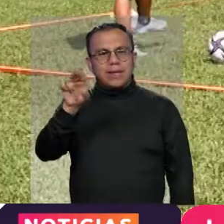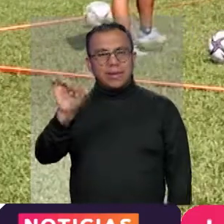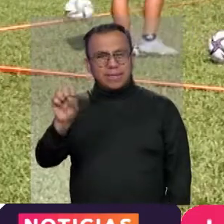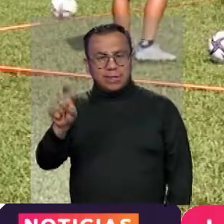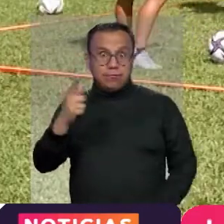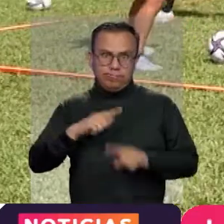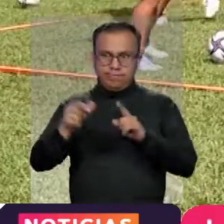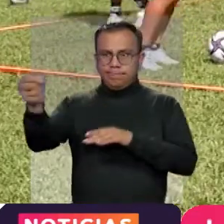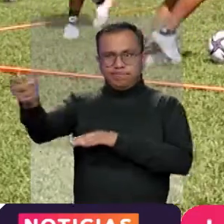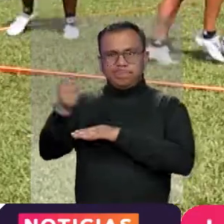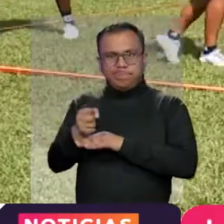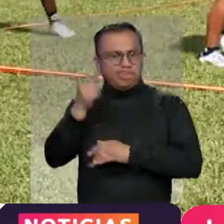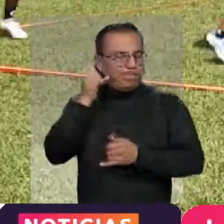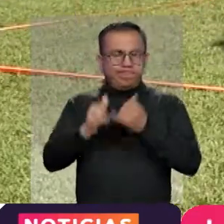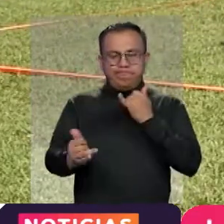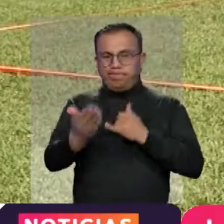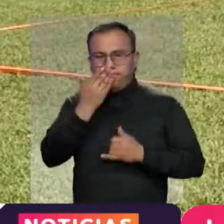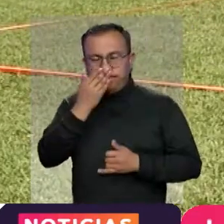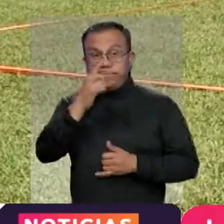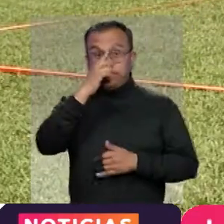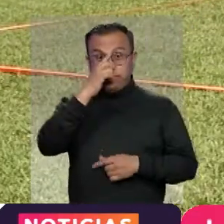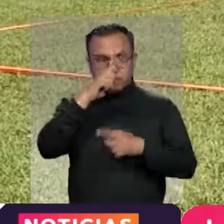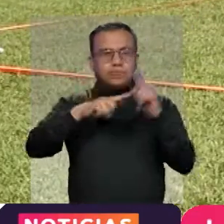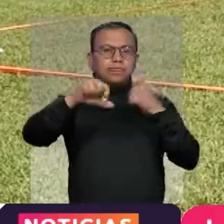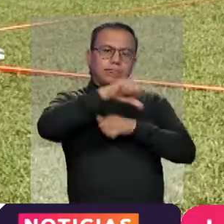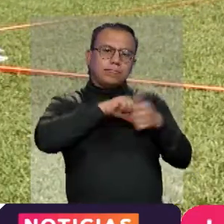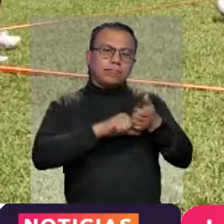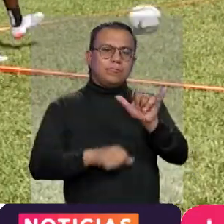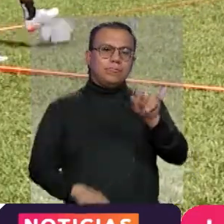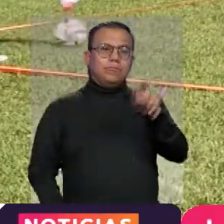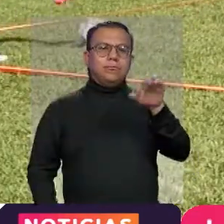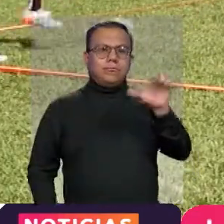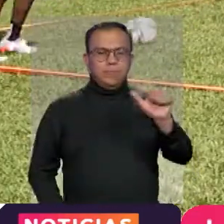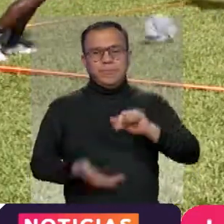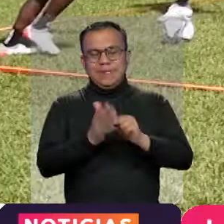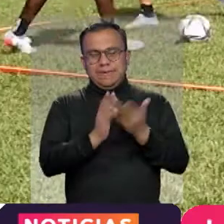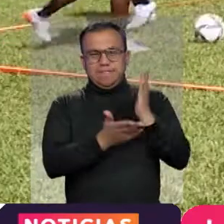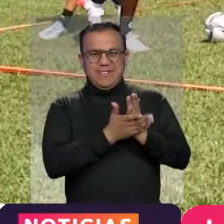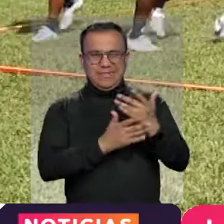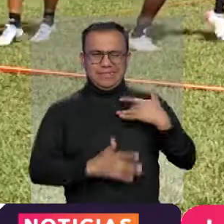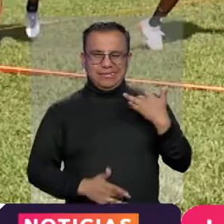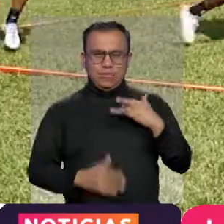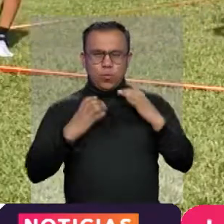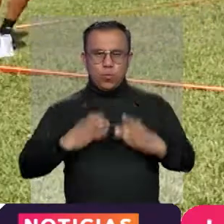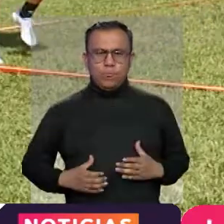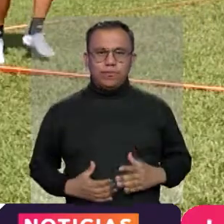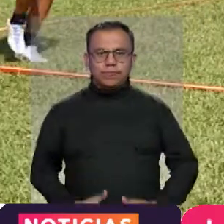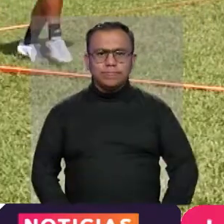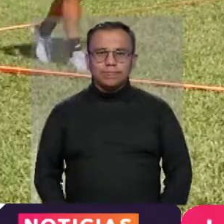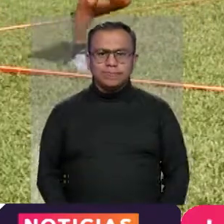quien fue llamada a última hora en reemplazo de Jessica Caro, que presentó molestias físicas.